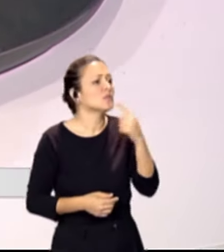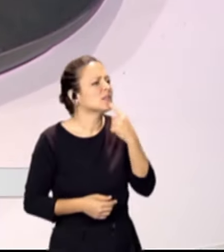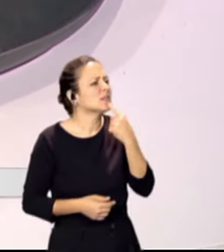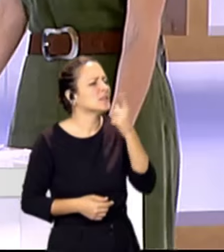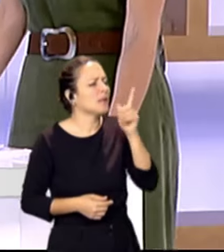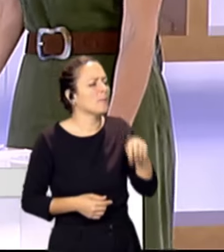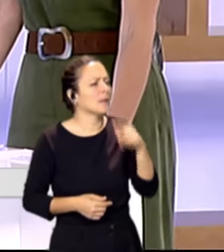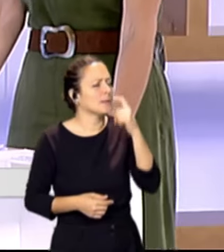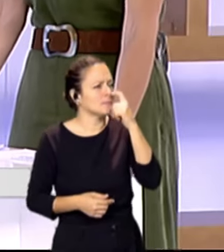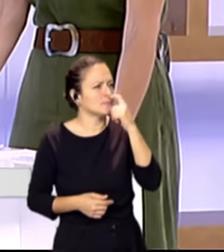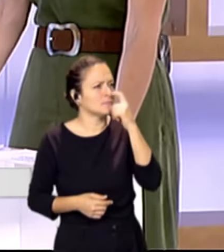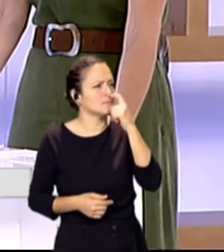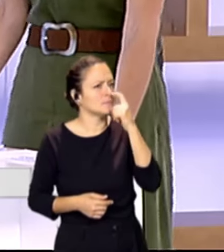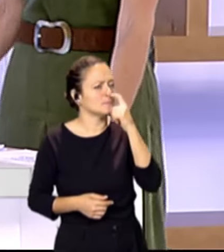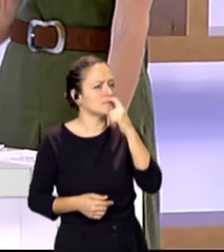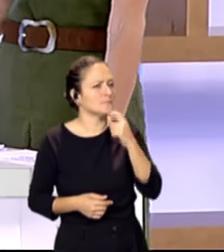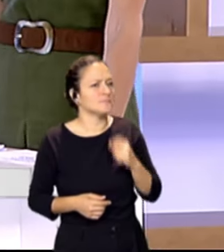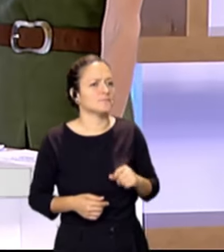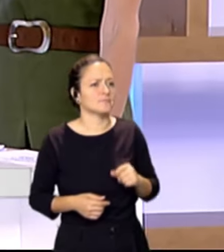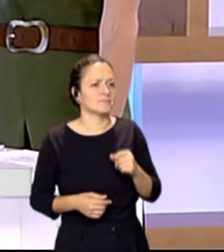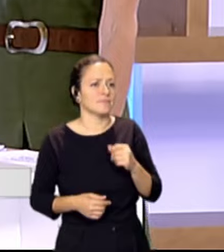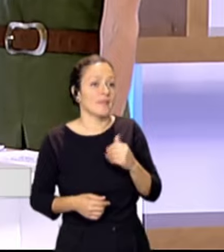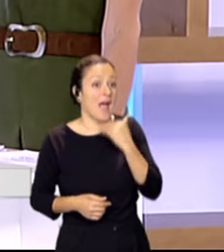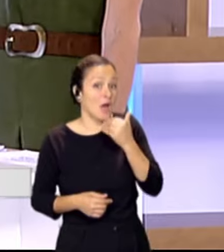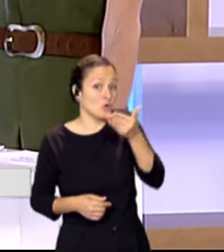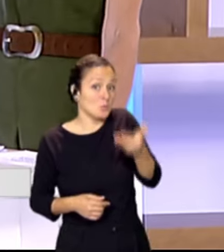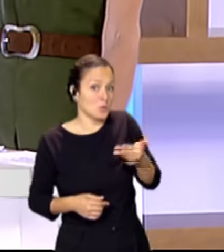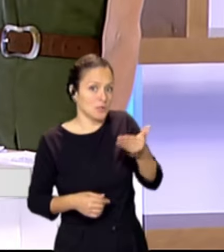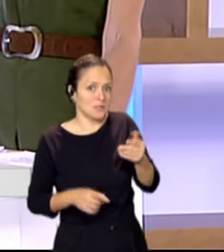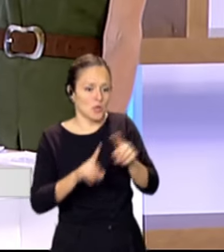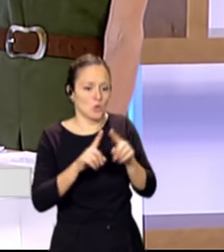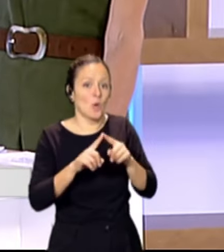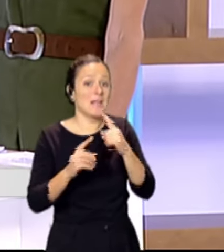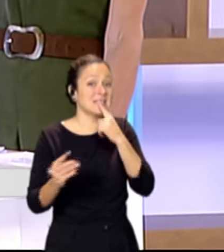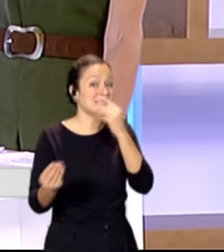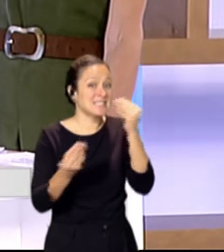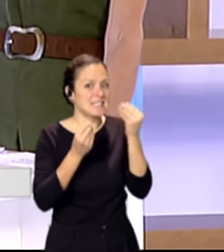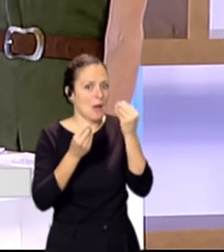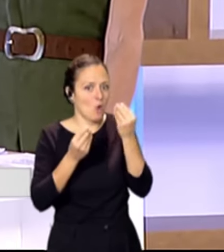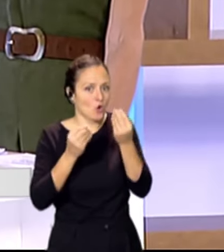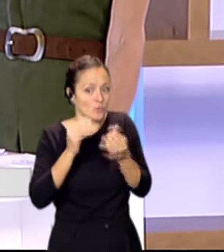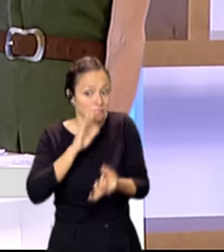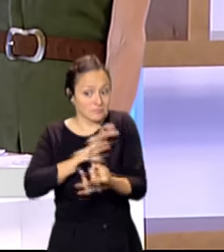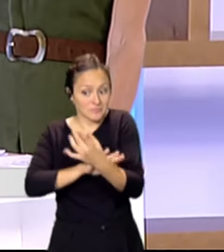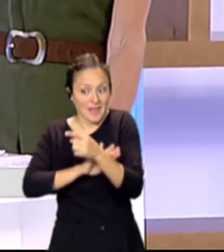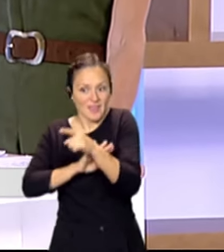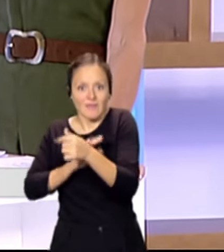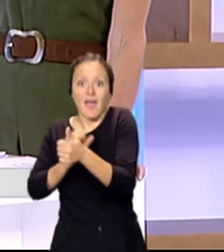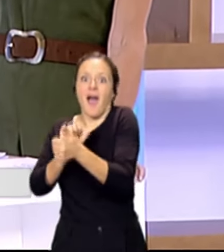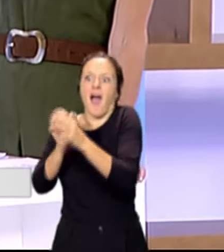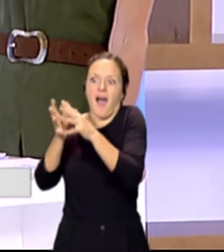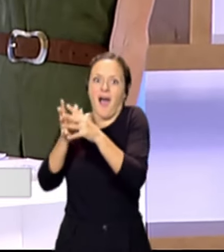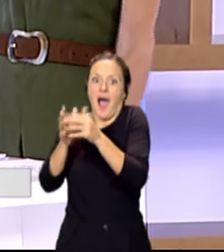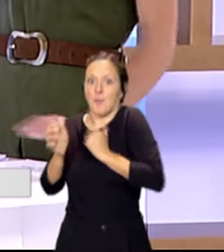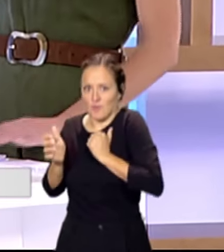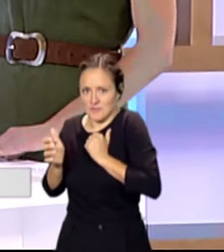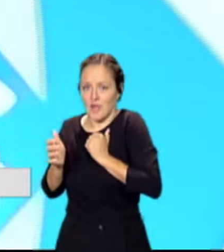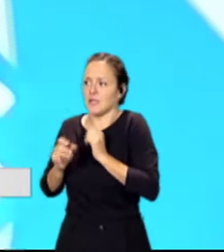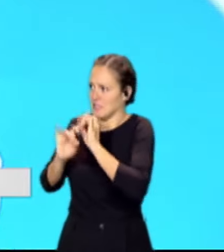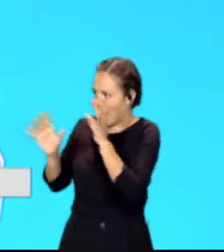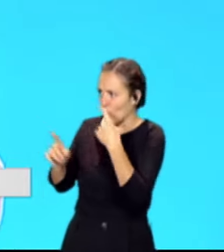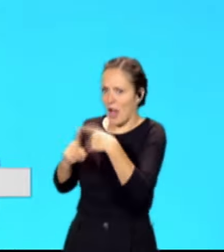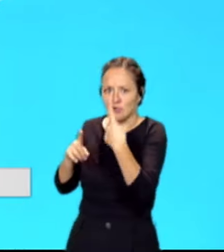muy muy importante no que es quizás evitar la transformación del sabor original de los de inred que sí yo creo que las cosas ya están buenas